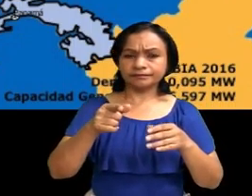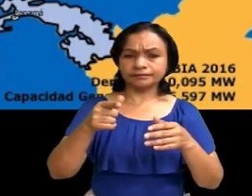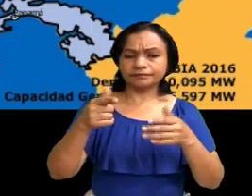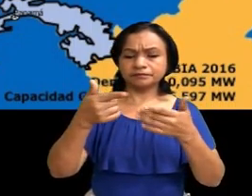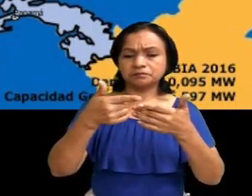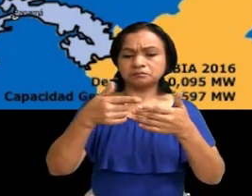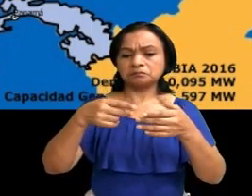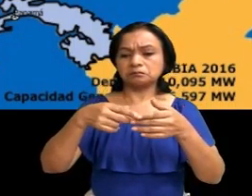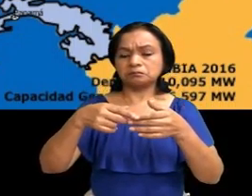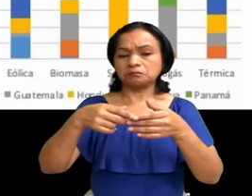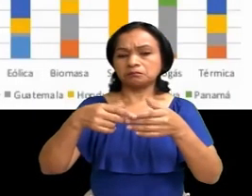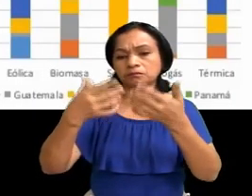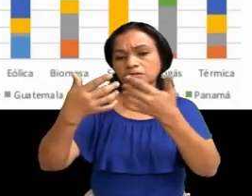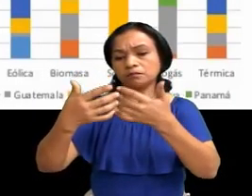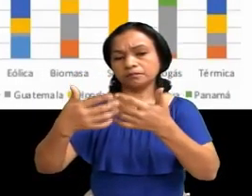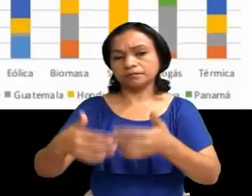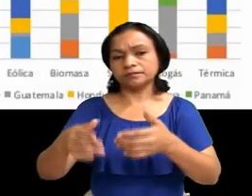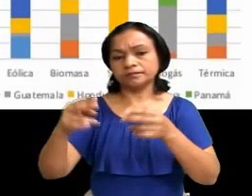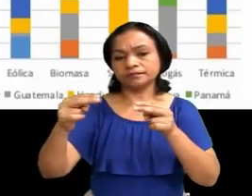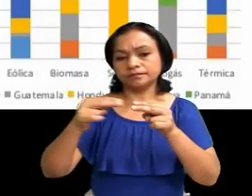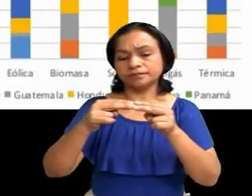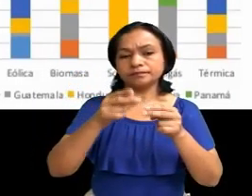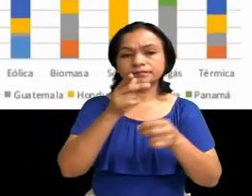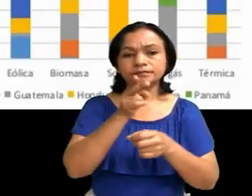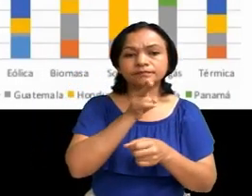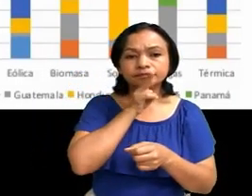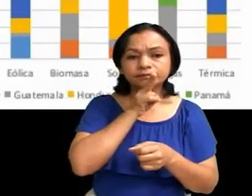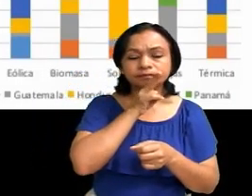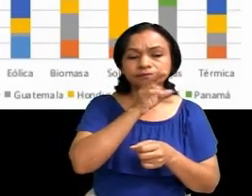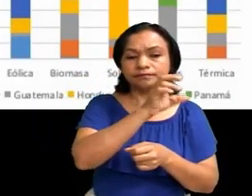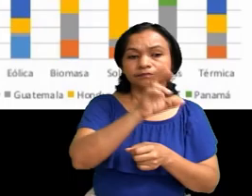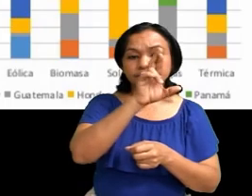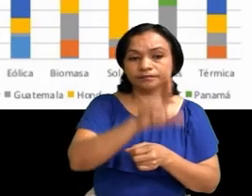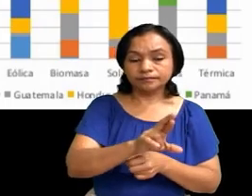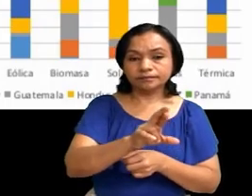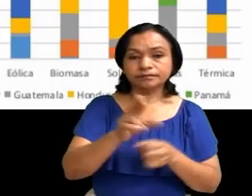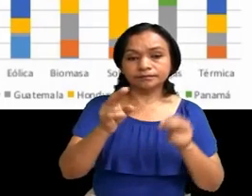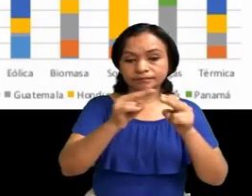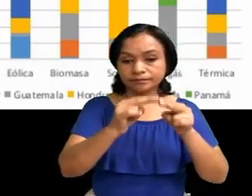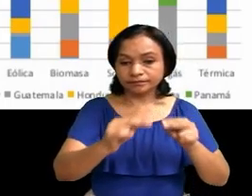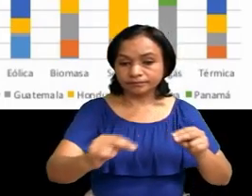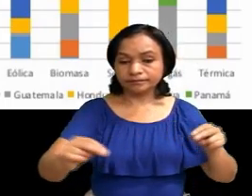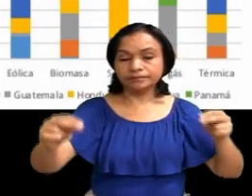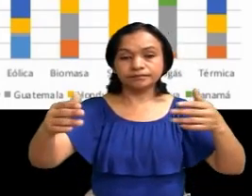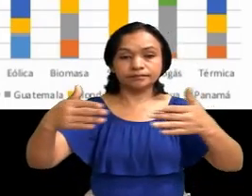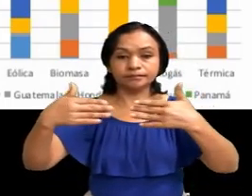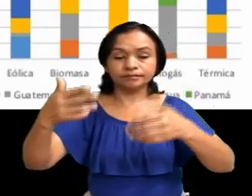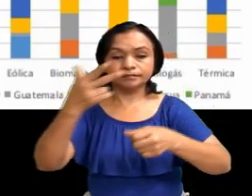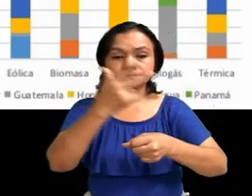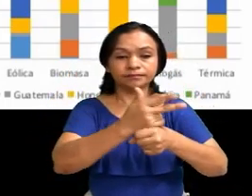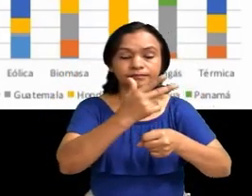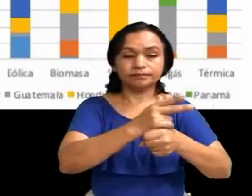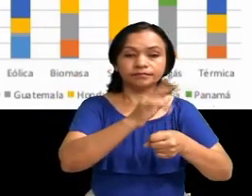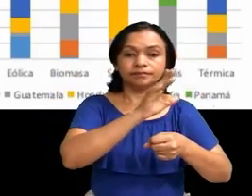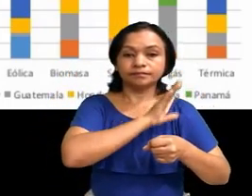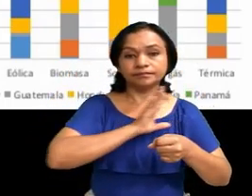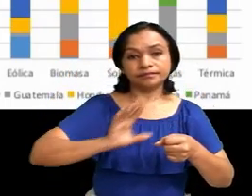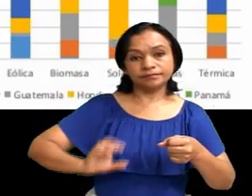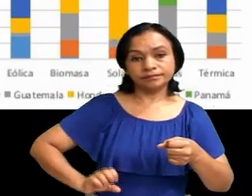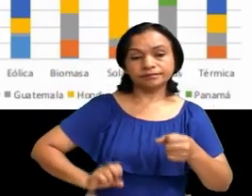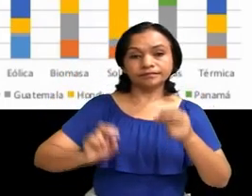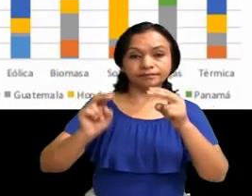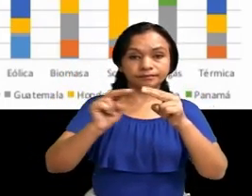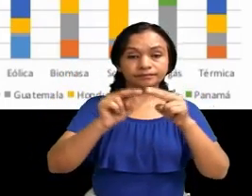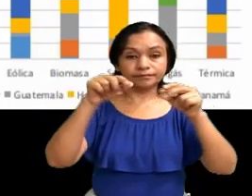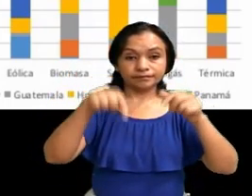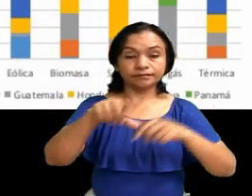se te salieron, entonces te conectas con Honduras o te conectas con Costa Rica, que a la vez ellos están conectados con Panamá, Guatemala, El Salvador, ¿verdad?